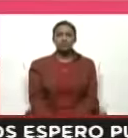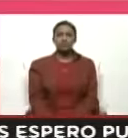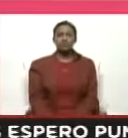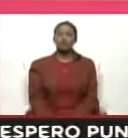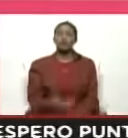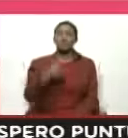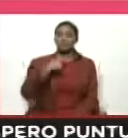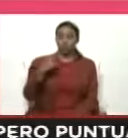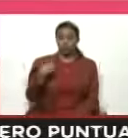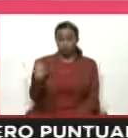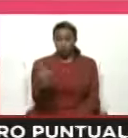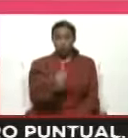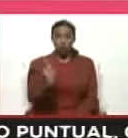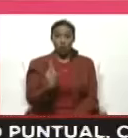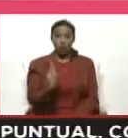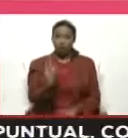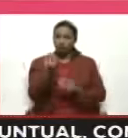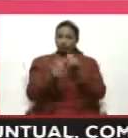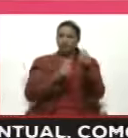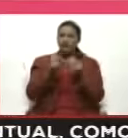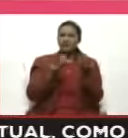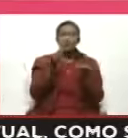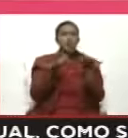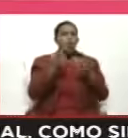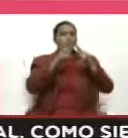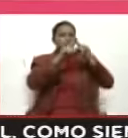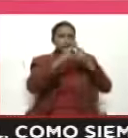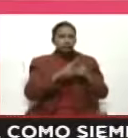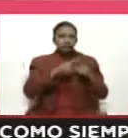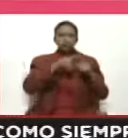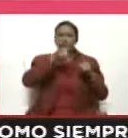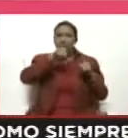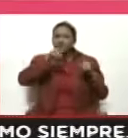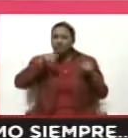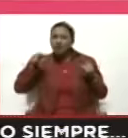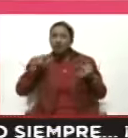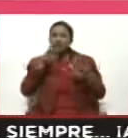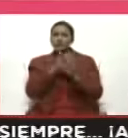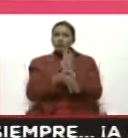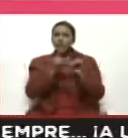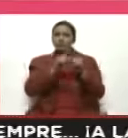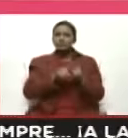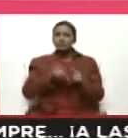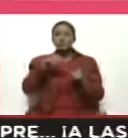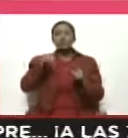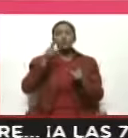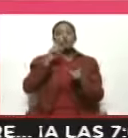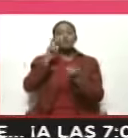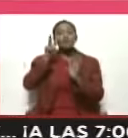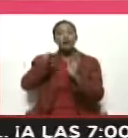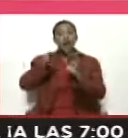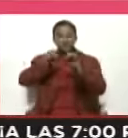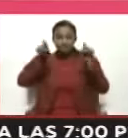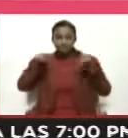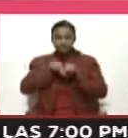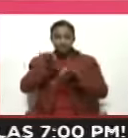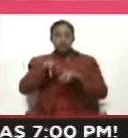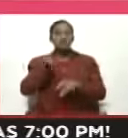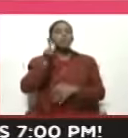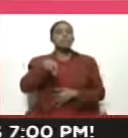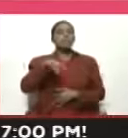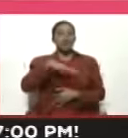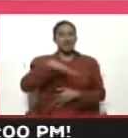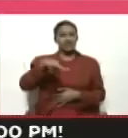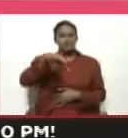balance, verificar el 1x10, verificar la maquinaria, verificar el espíritu